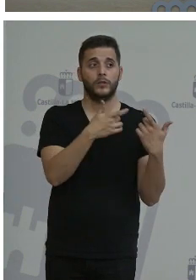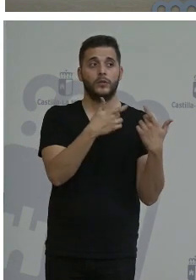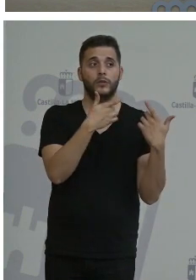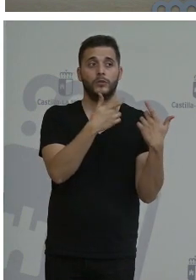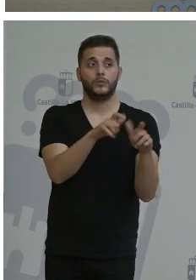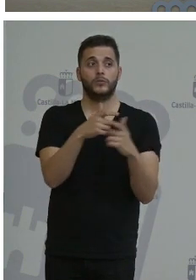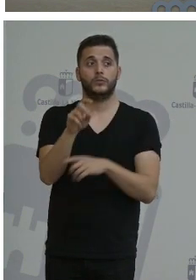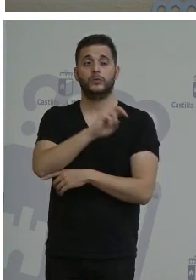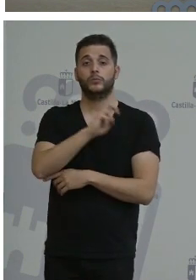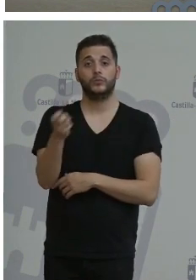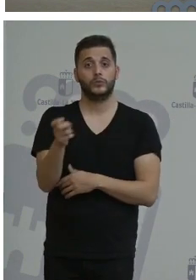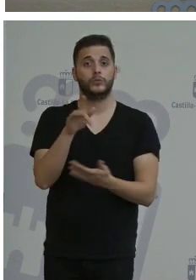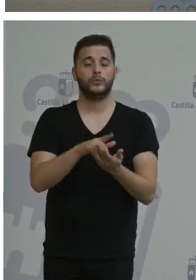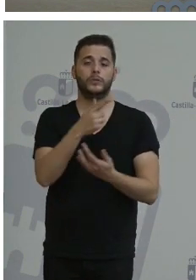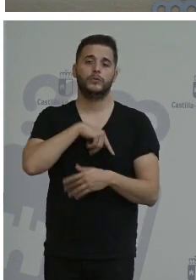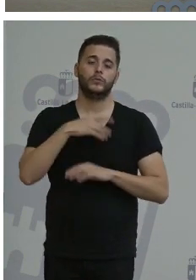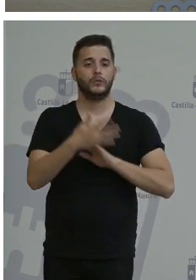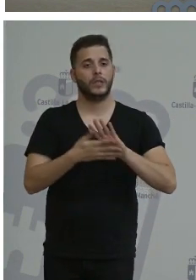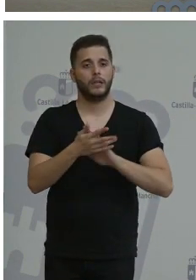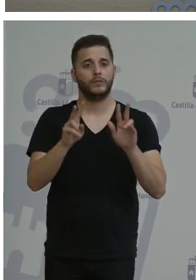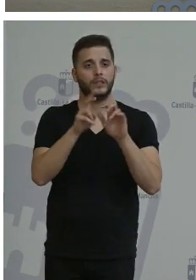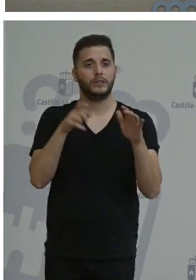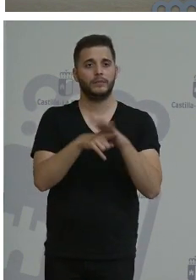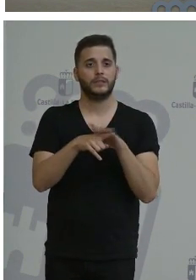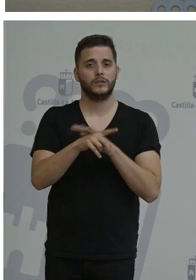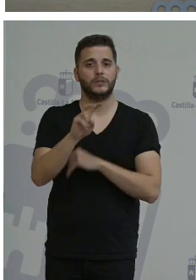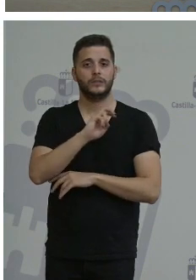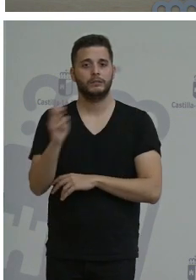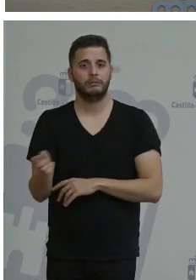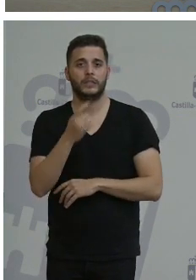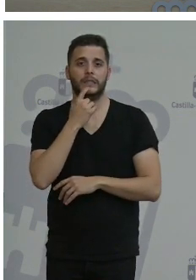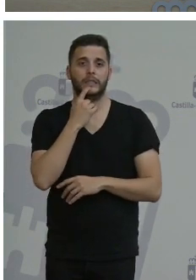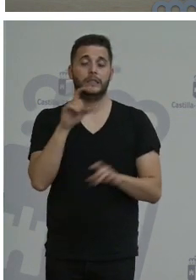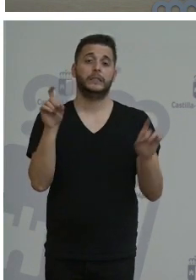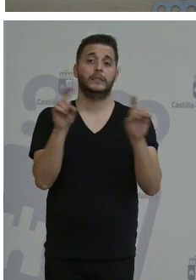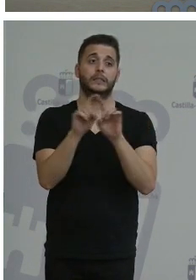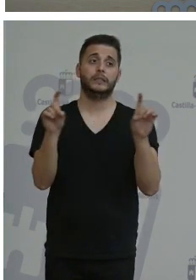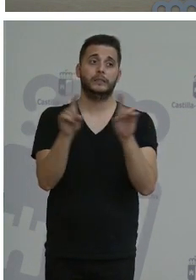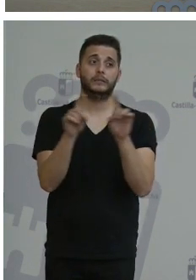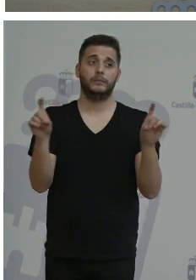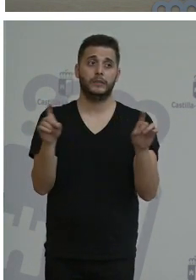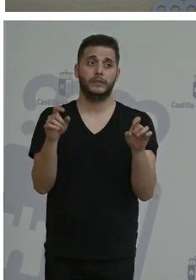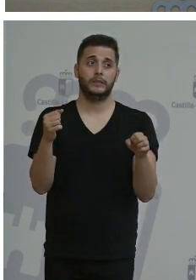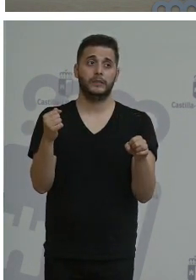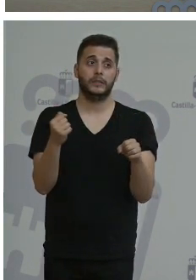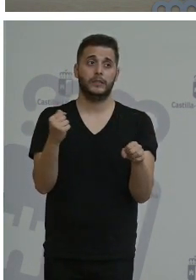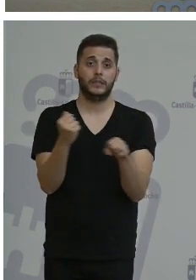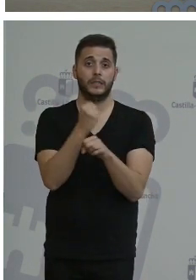una de las cosas que se dice cuando se habla de gestión de la diversidad es que las empresas que tienen plantillas diversas,